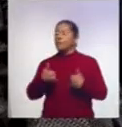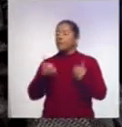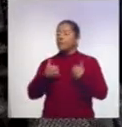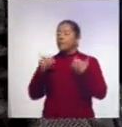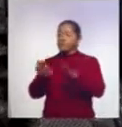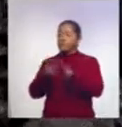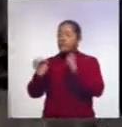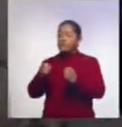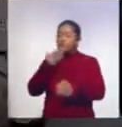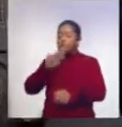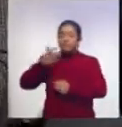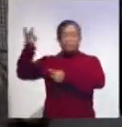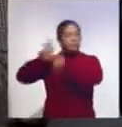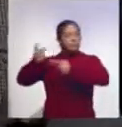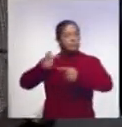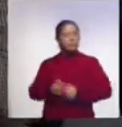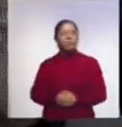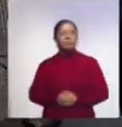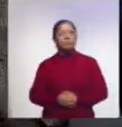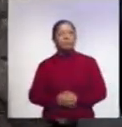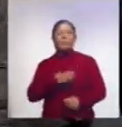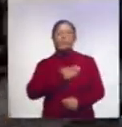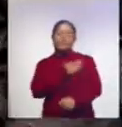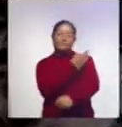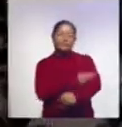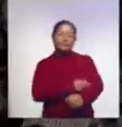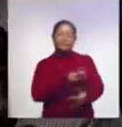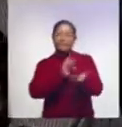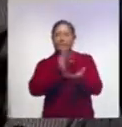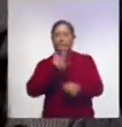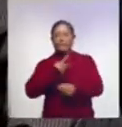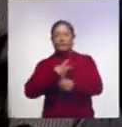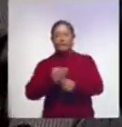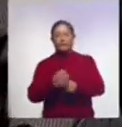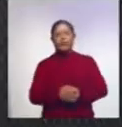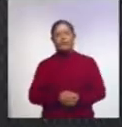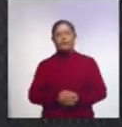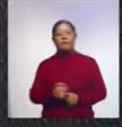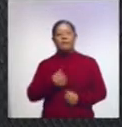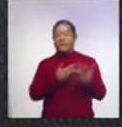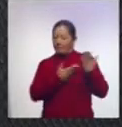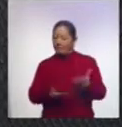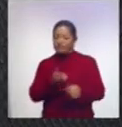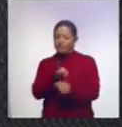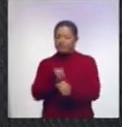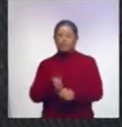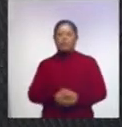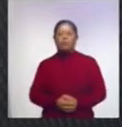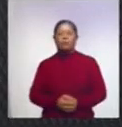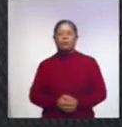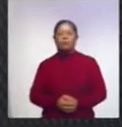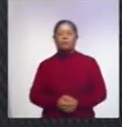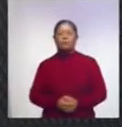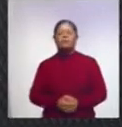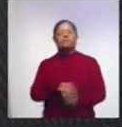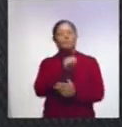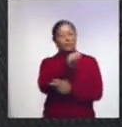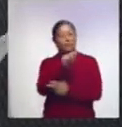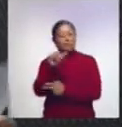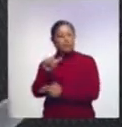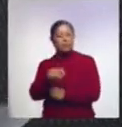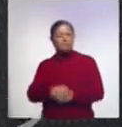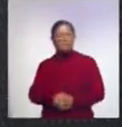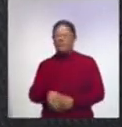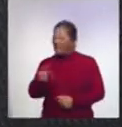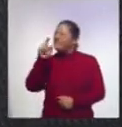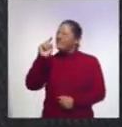Buenas tardes. Buenas tardes. Pues antes que nada, pues, gracias por la invitación. Y aquí estamos. Qué bueno. Para invitarlos al Tianguis Alternativo que tenemos. ¿De